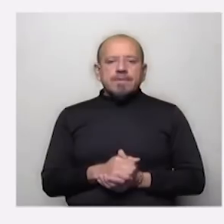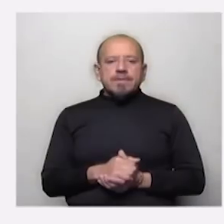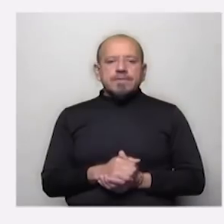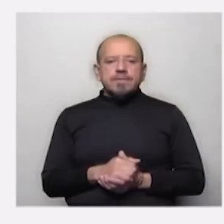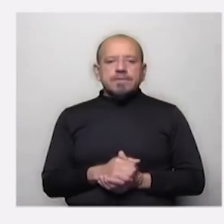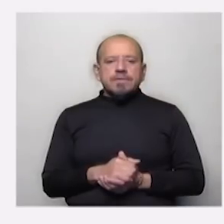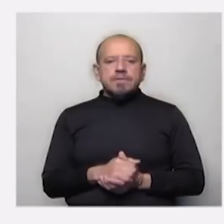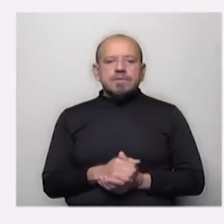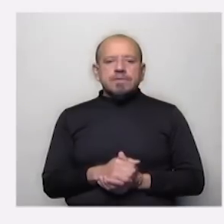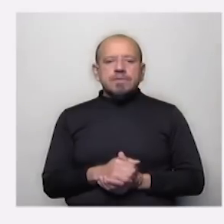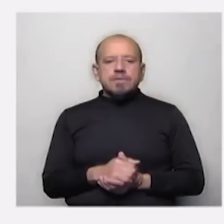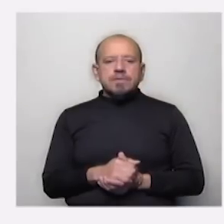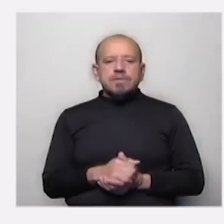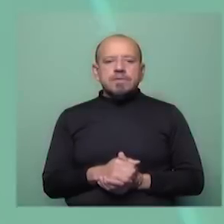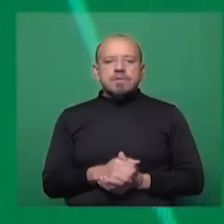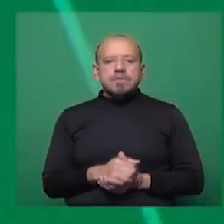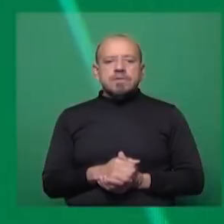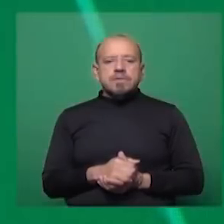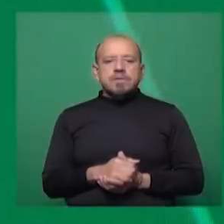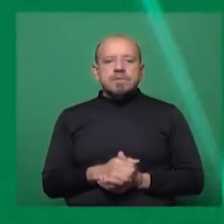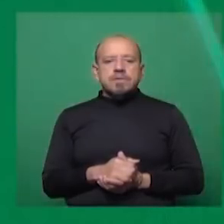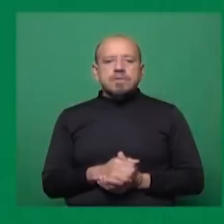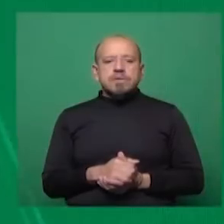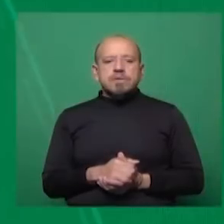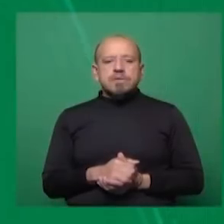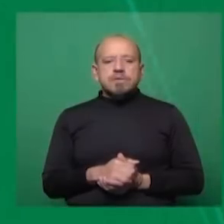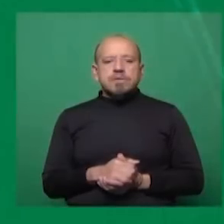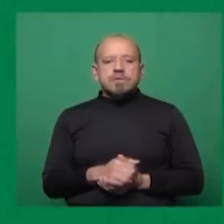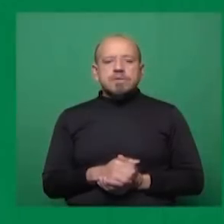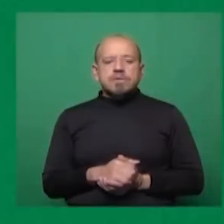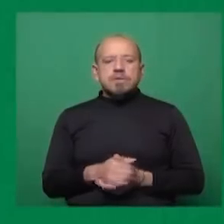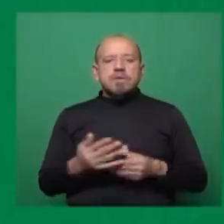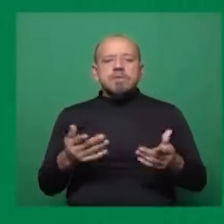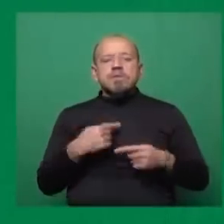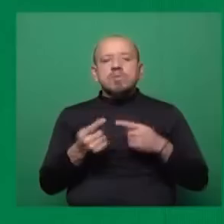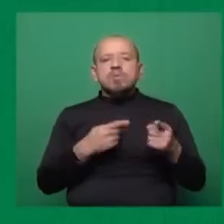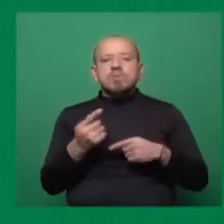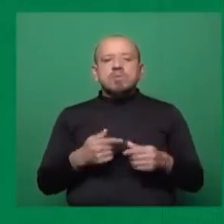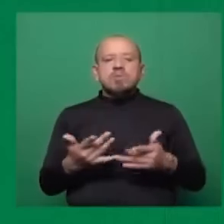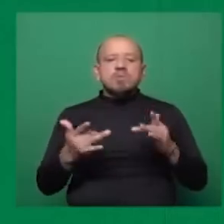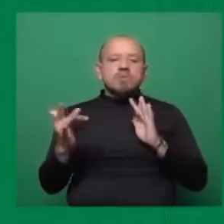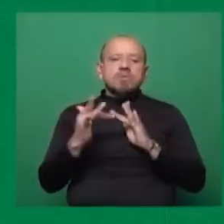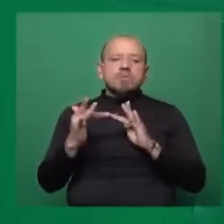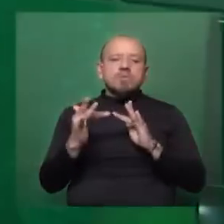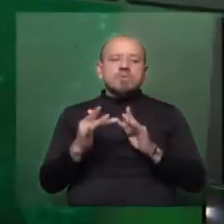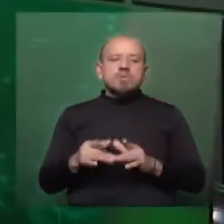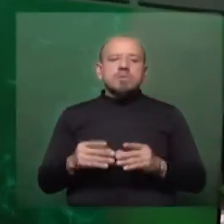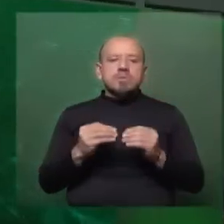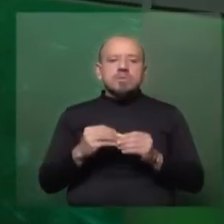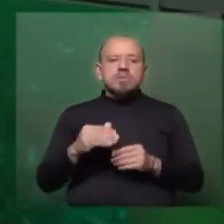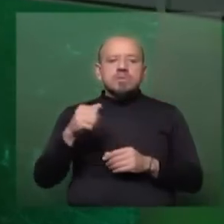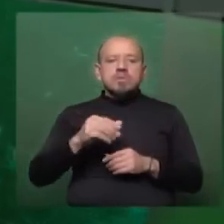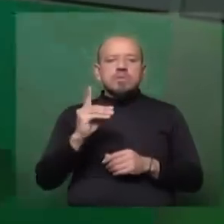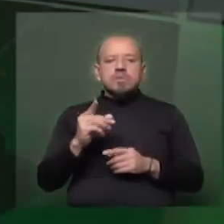para que vos te conectes con el futuro bueno seguimos hablando del partido nacional y vamos al contacto con nuestro compañero Martín